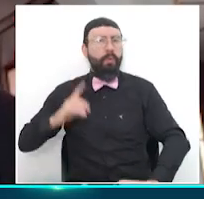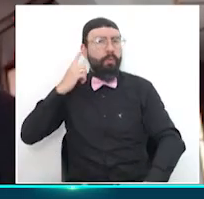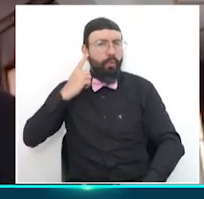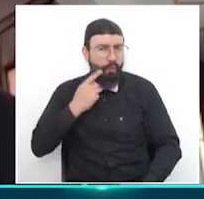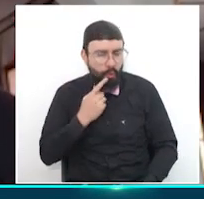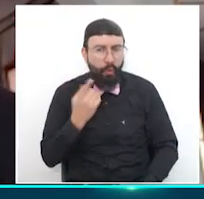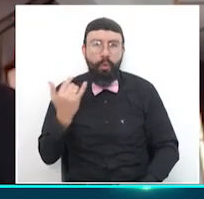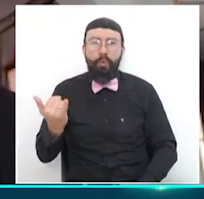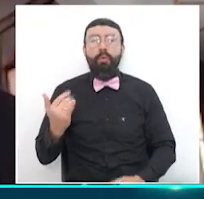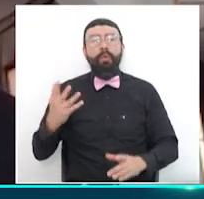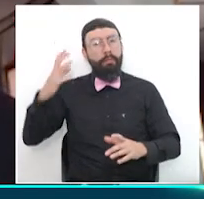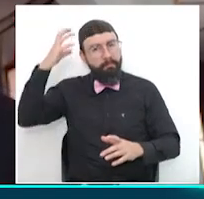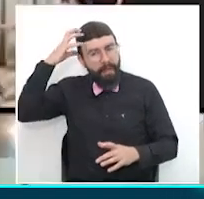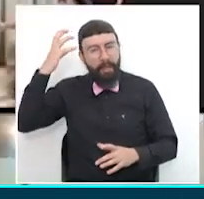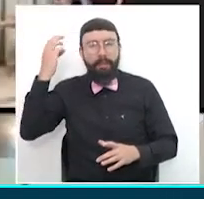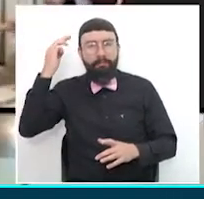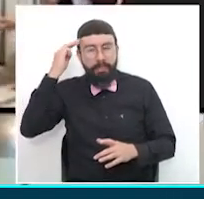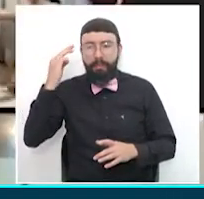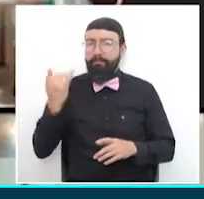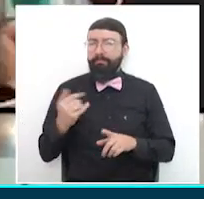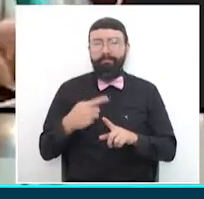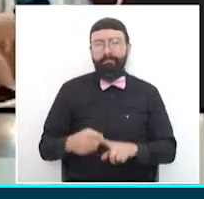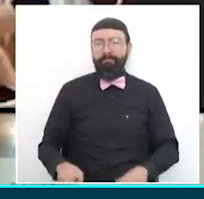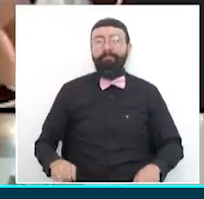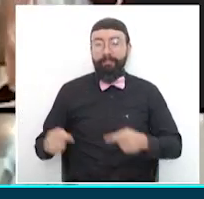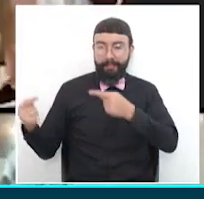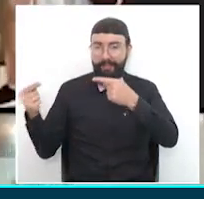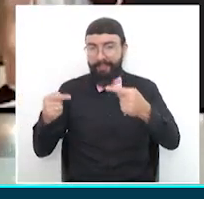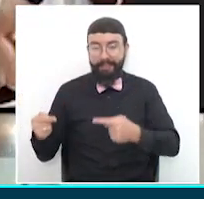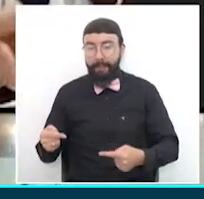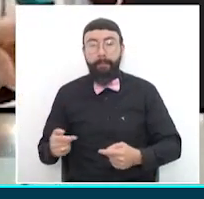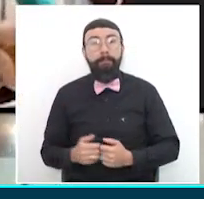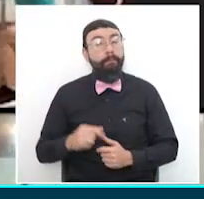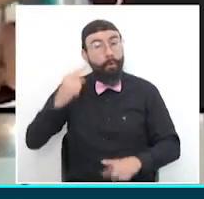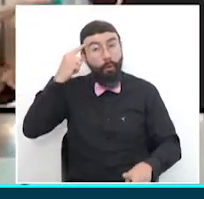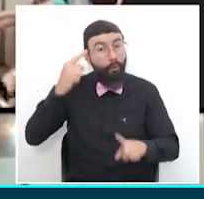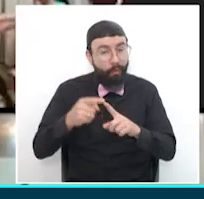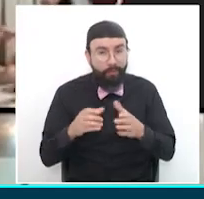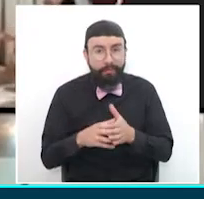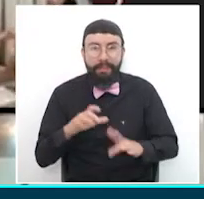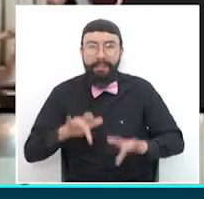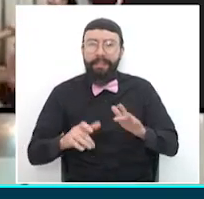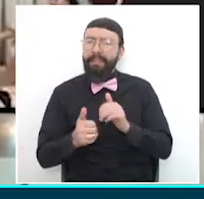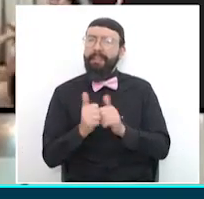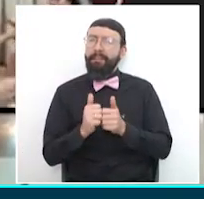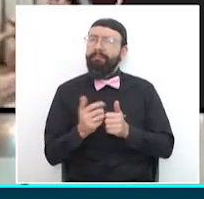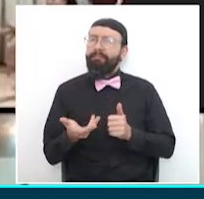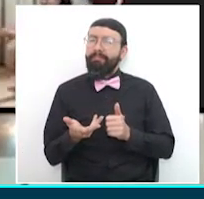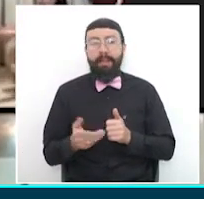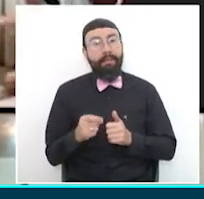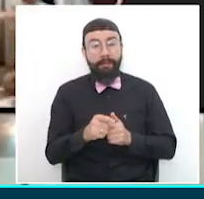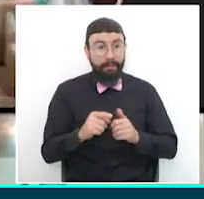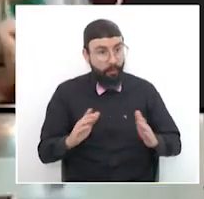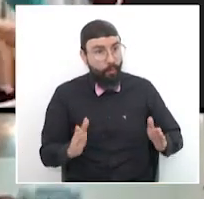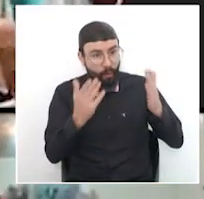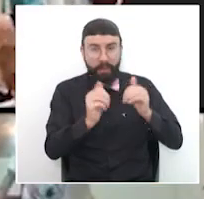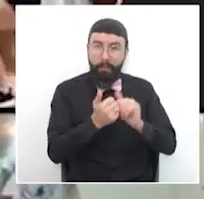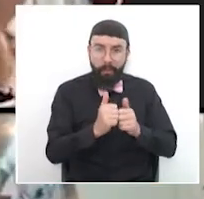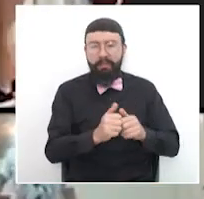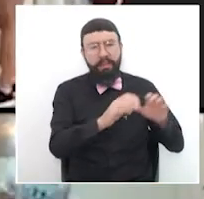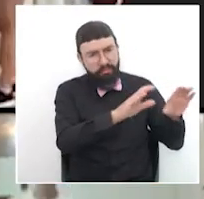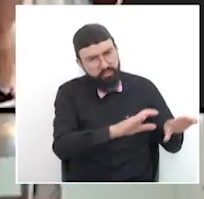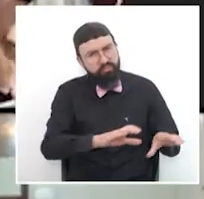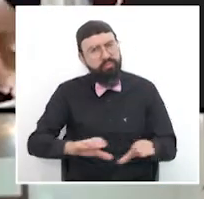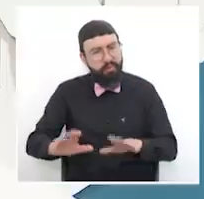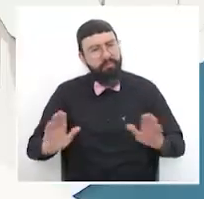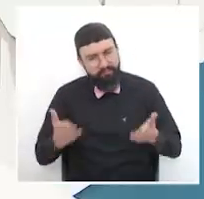auditivos, cognitivos y PC. El objetivo, según la Secretaría de Deporte, es que los deportistas estén motivados durante este